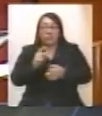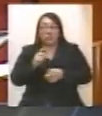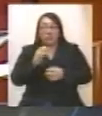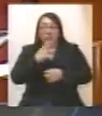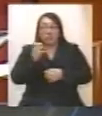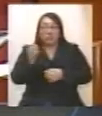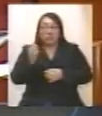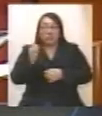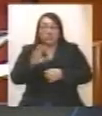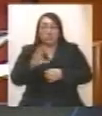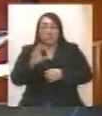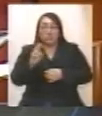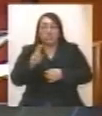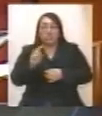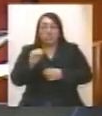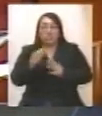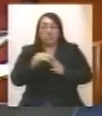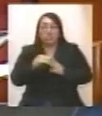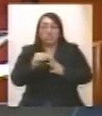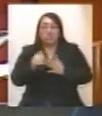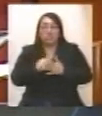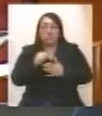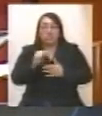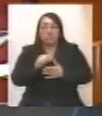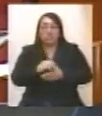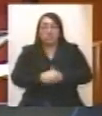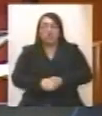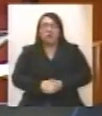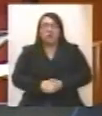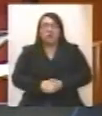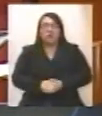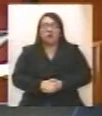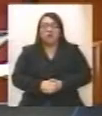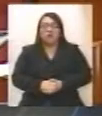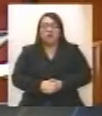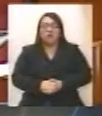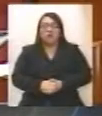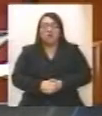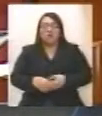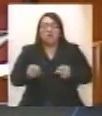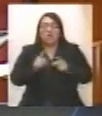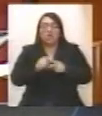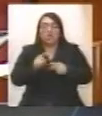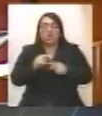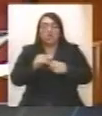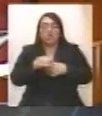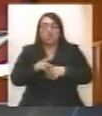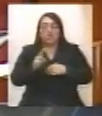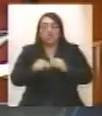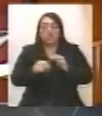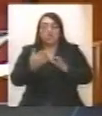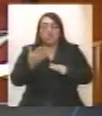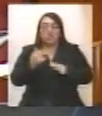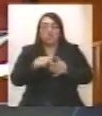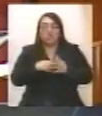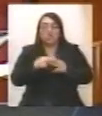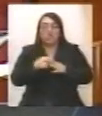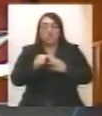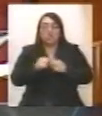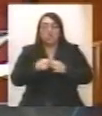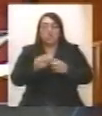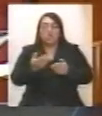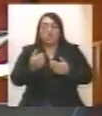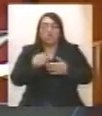de 452 millones de nuevos soles. Asimismo, a julio del 2015 se habrán adquirido